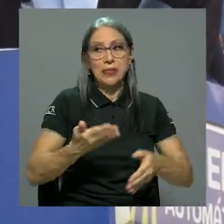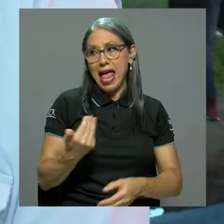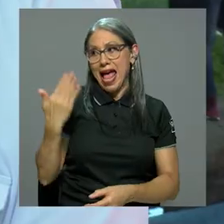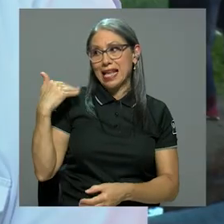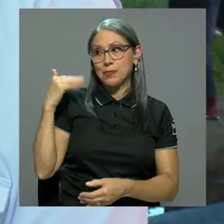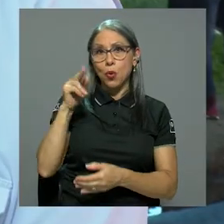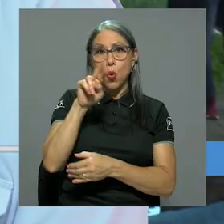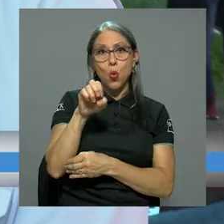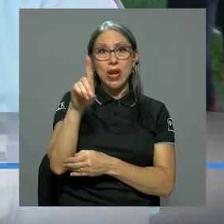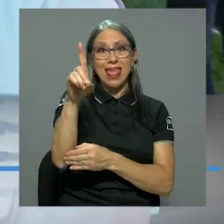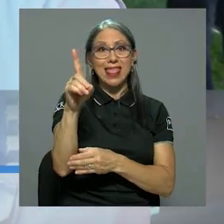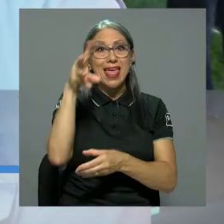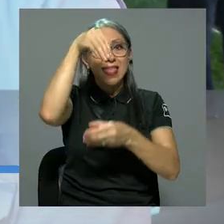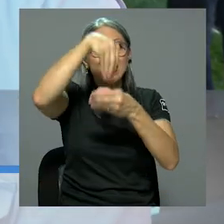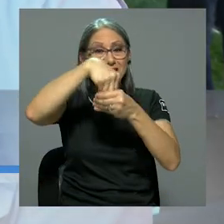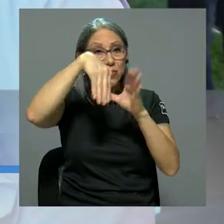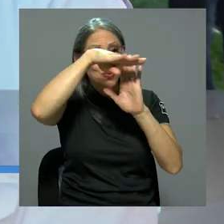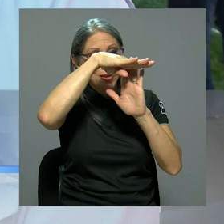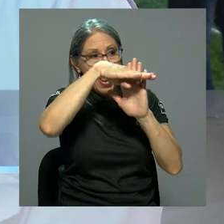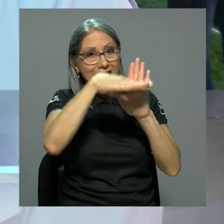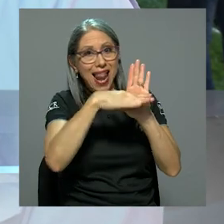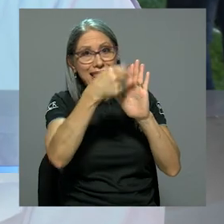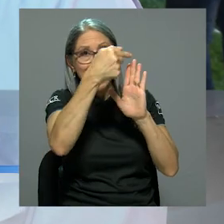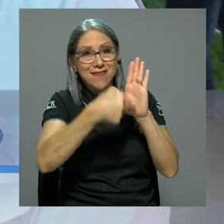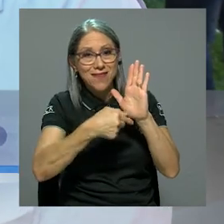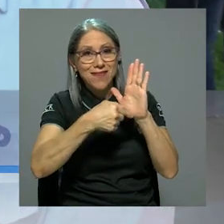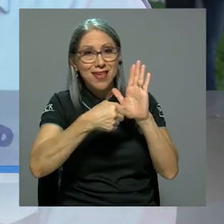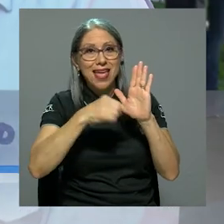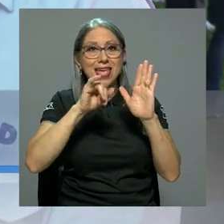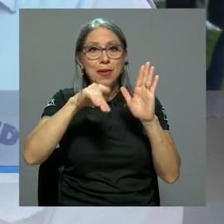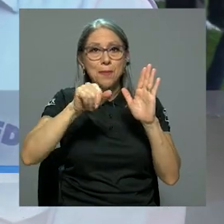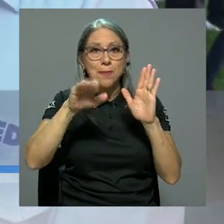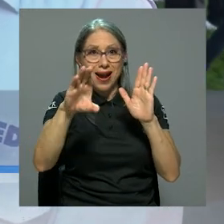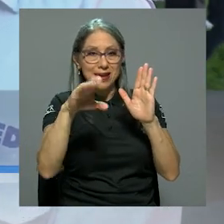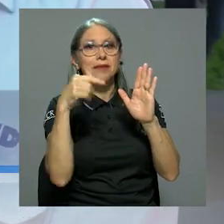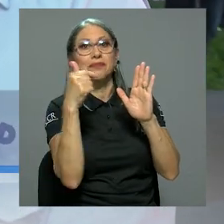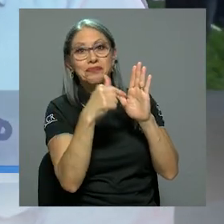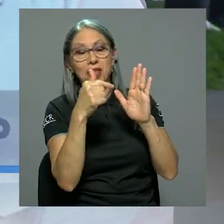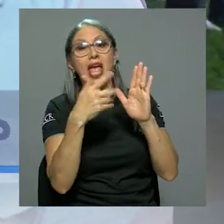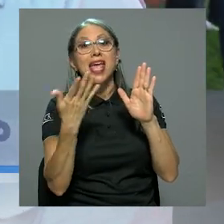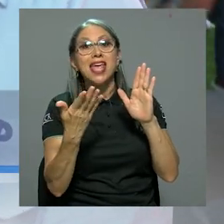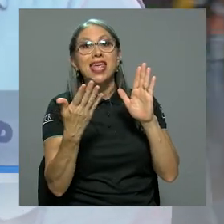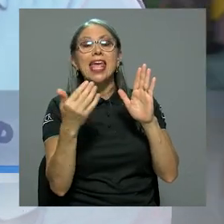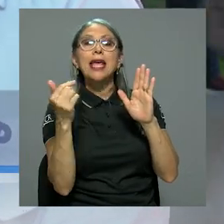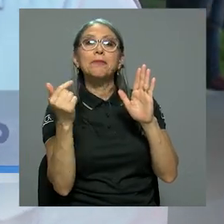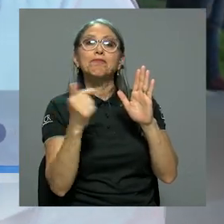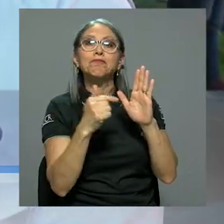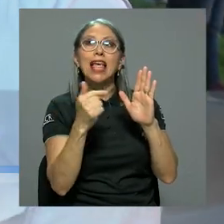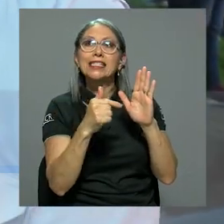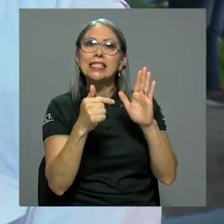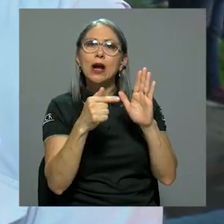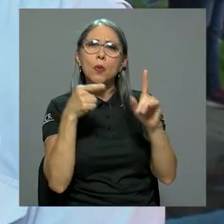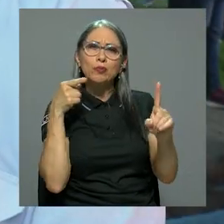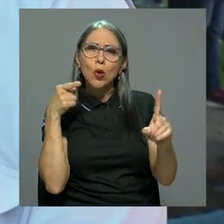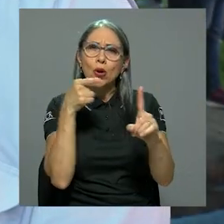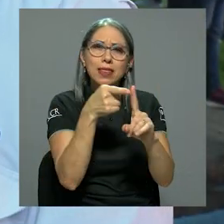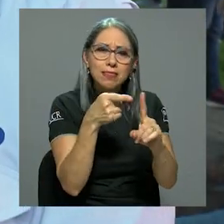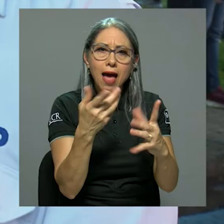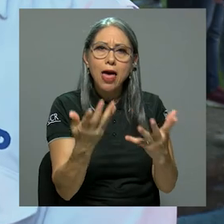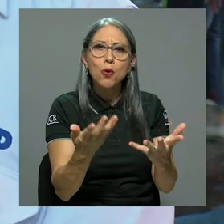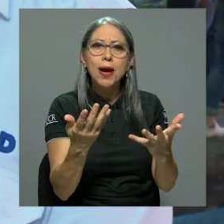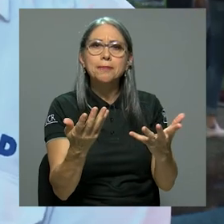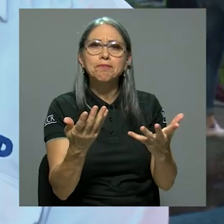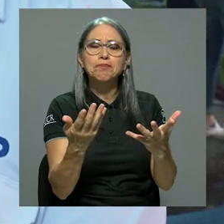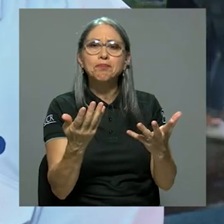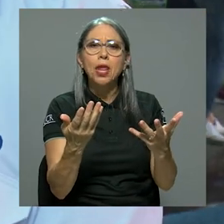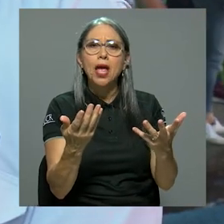poco la UNED figuró en el ranking, en el Impact Rankings, que está